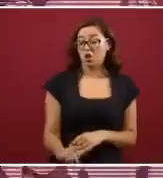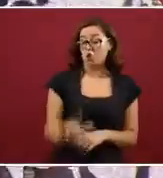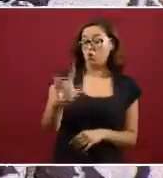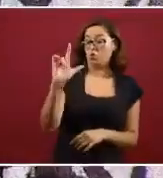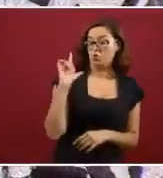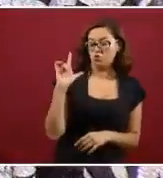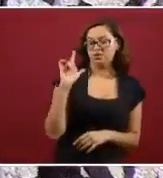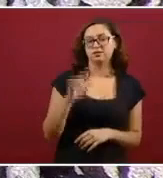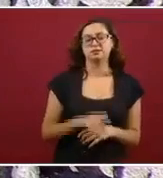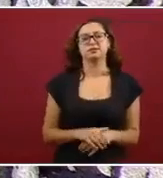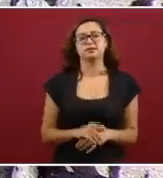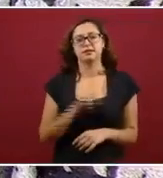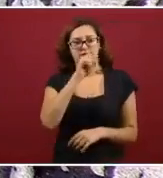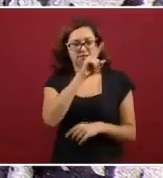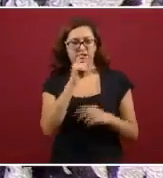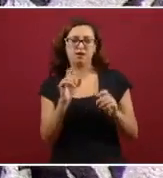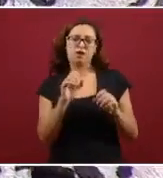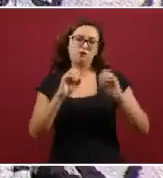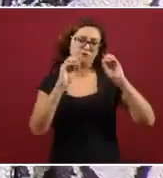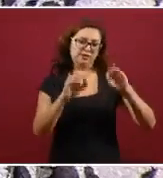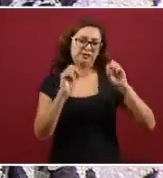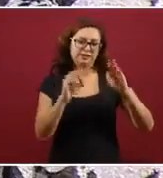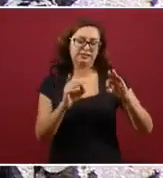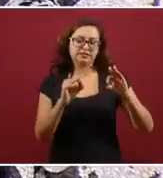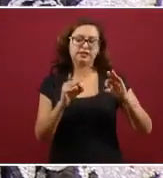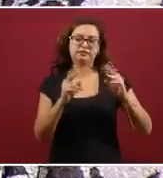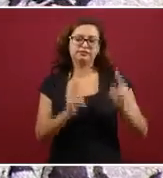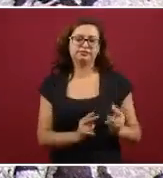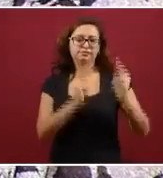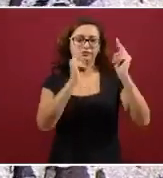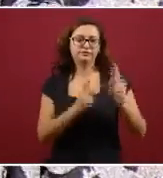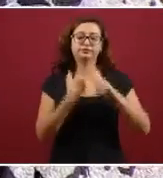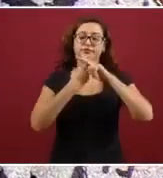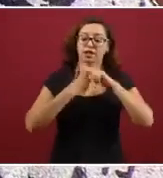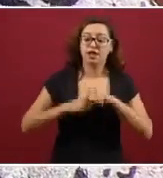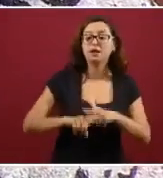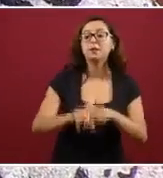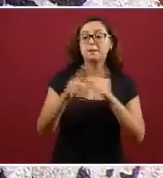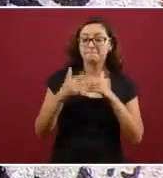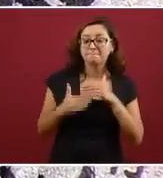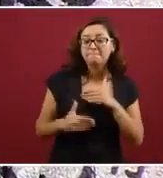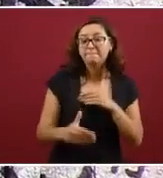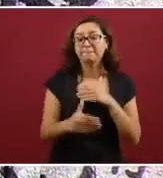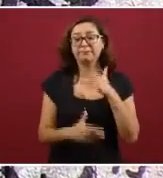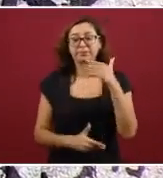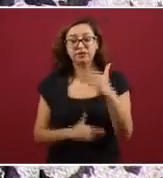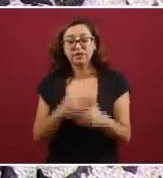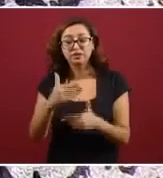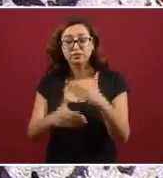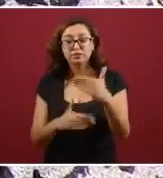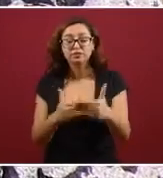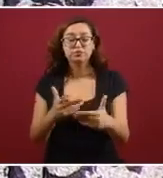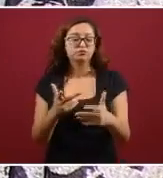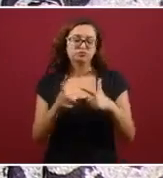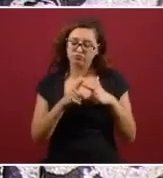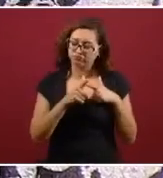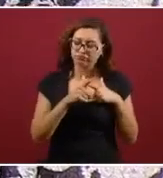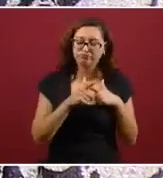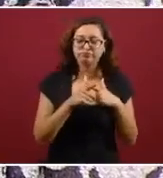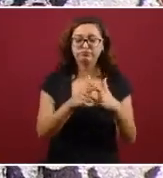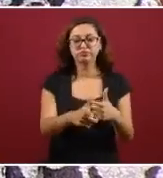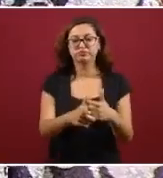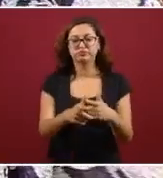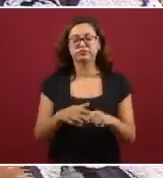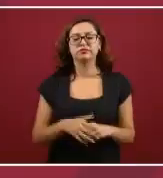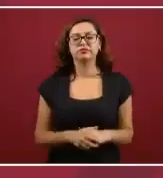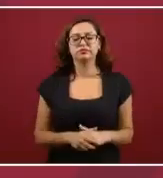anunció que iniciaría un procedimiento o continuaría con un procedimiento en curso. Y